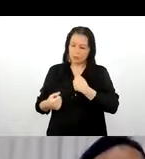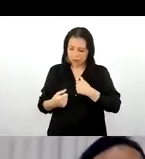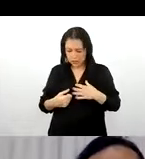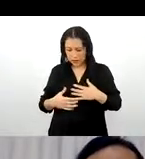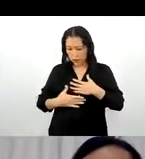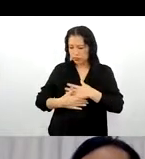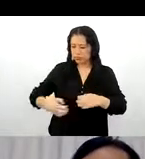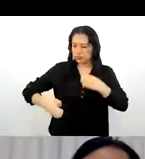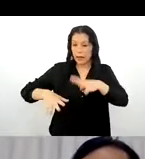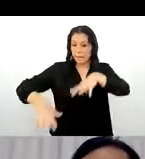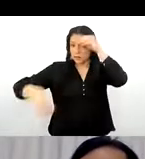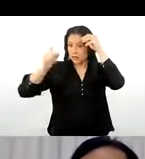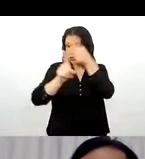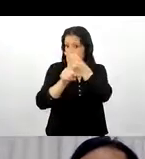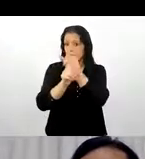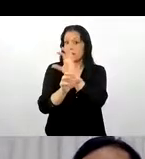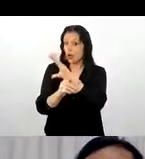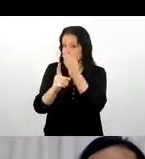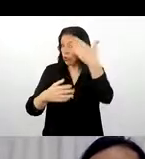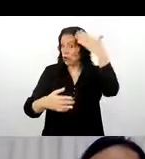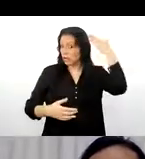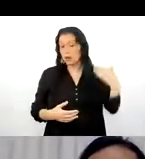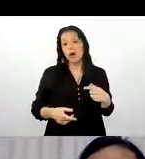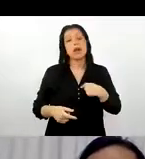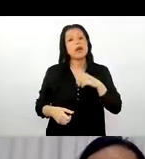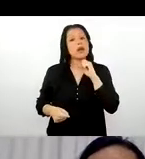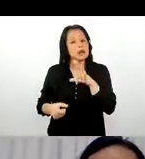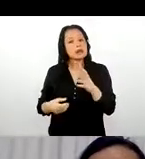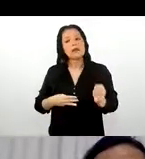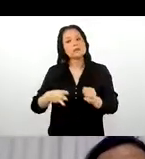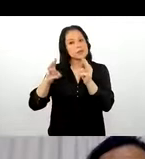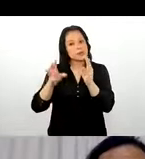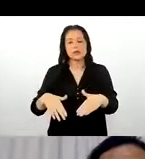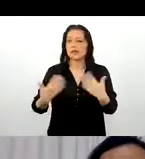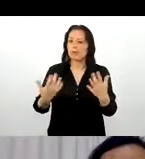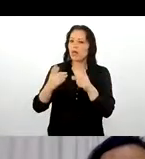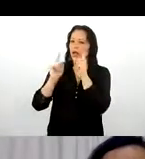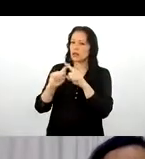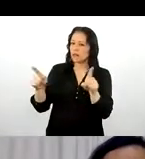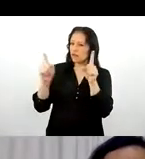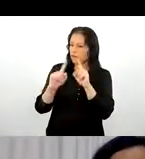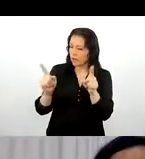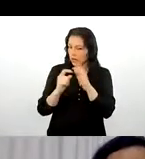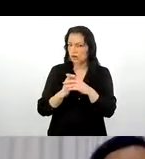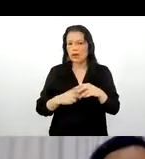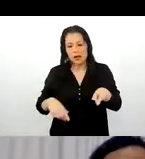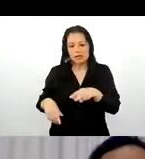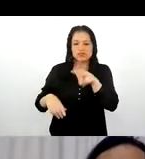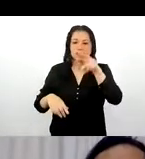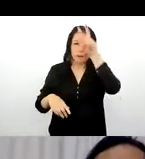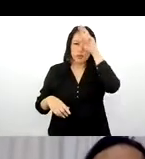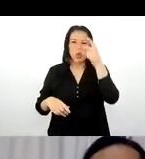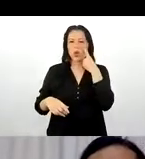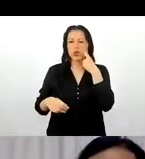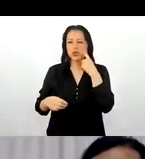de tu cultura y, como mencionaba, una forma de poder distinta de poder recorrer, pero de poder conocer,